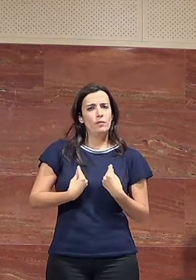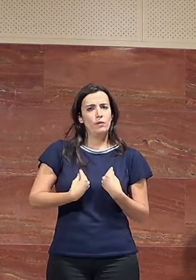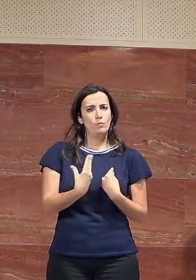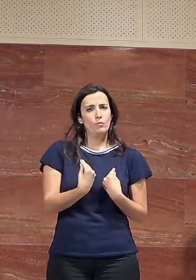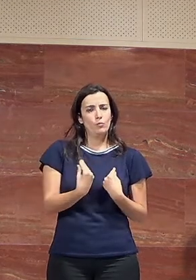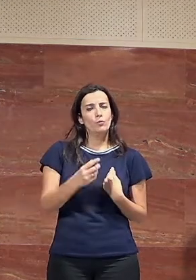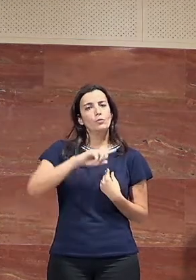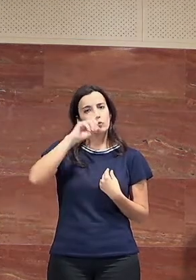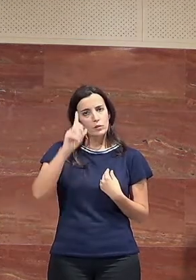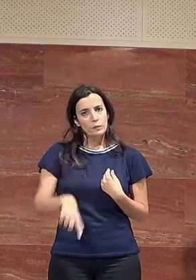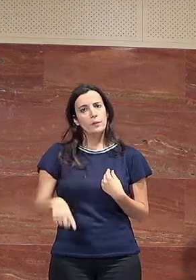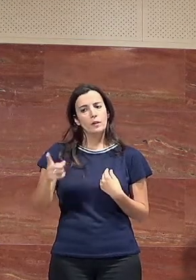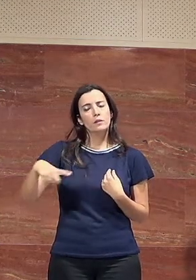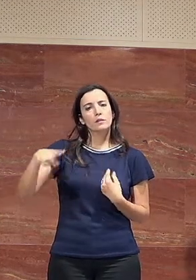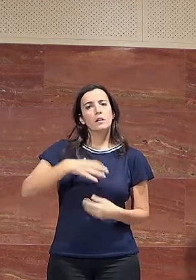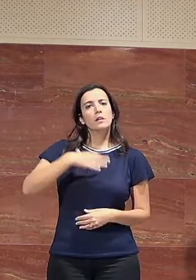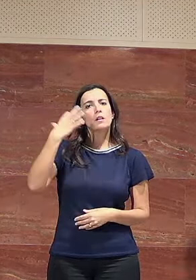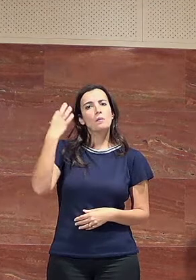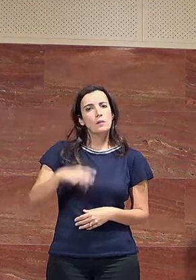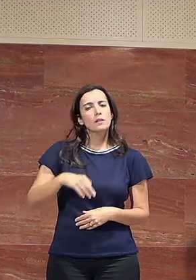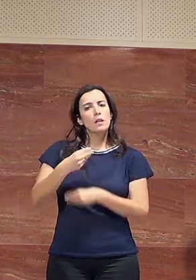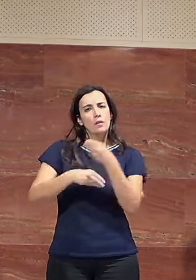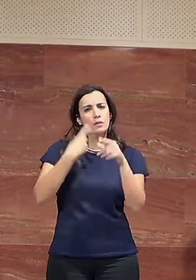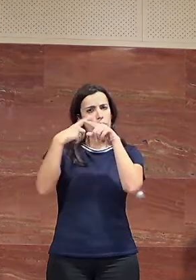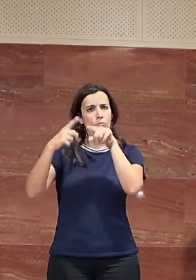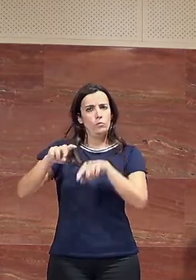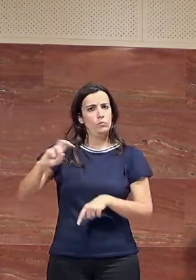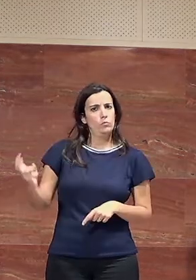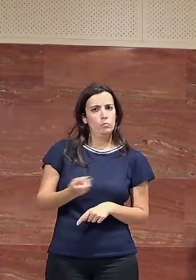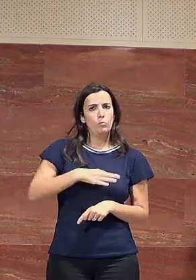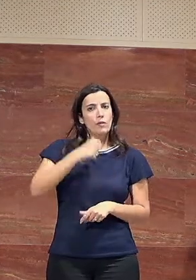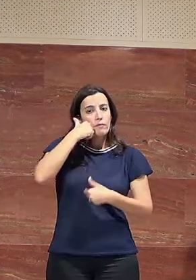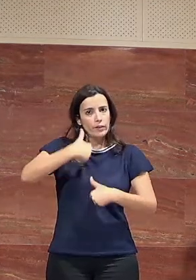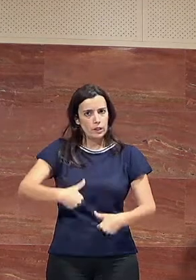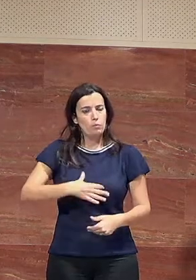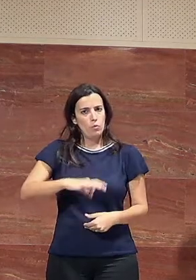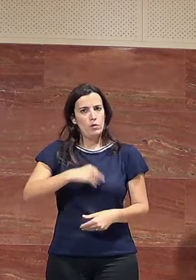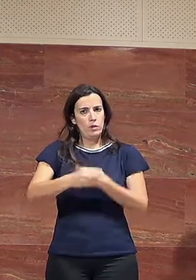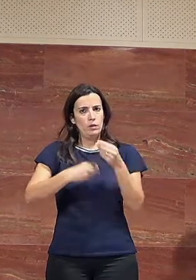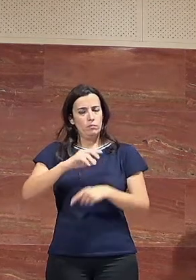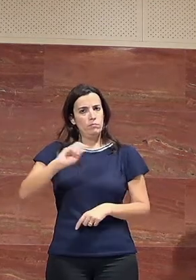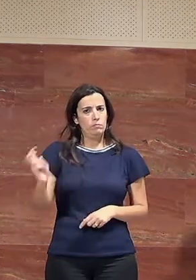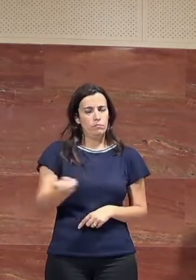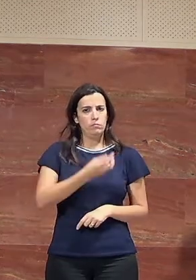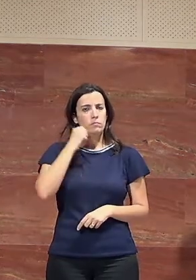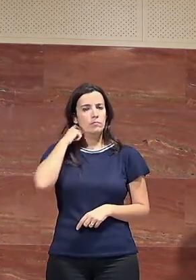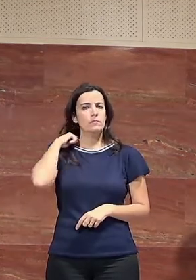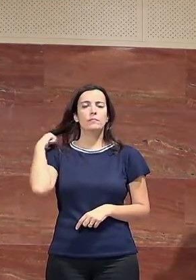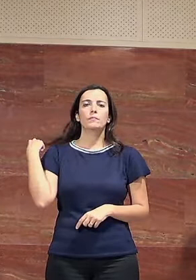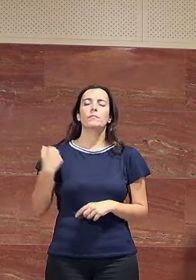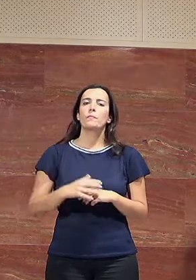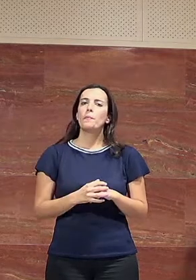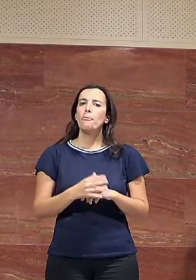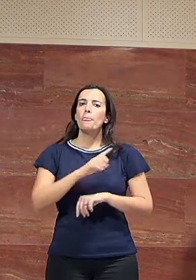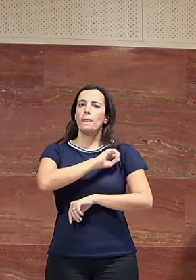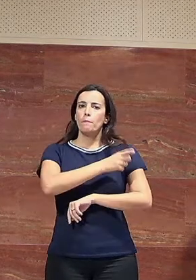también son en capacidad de hacer muchas cosas físicamente. Viajar, hacer